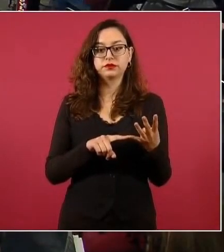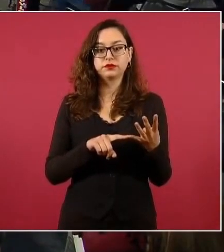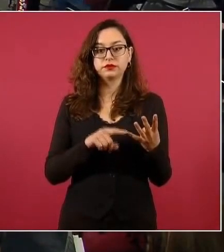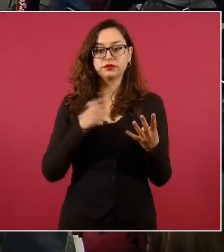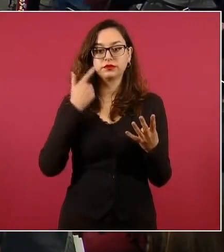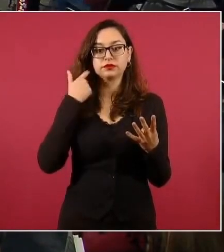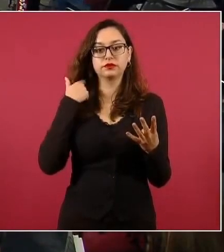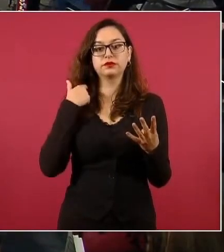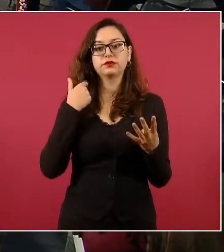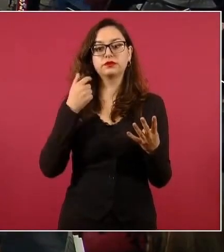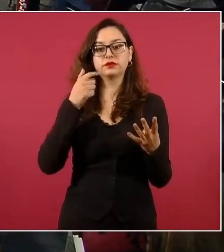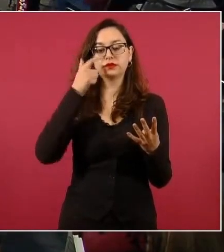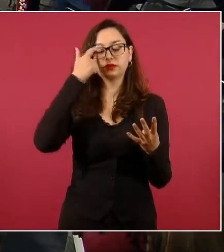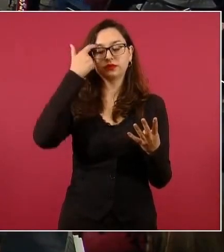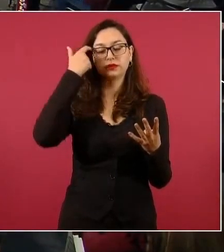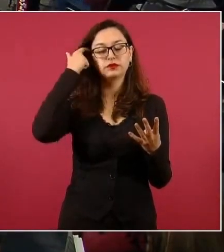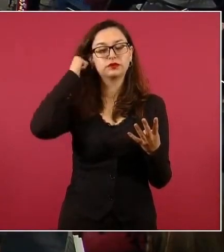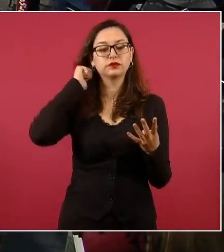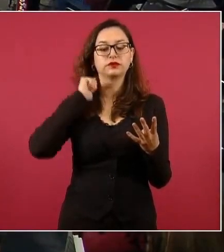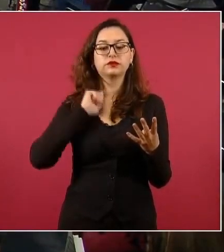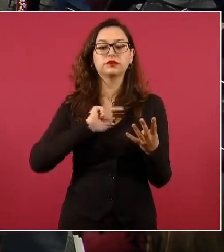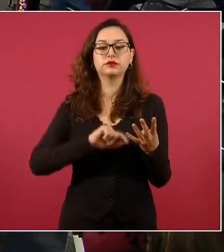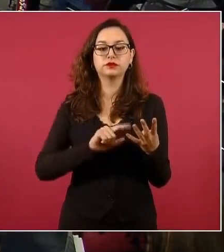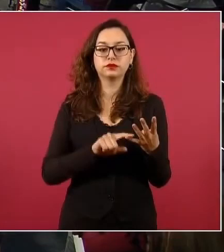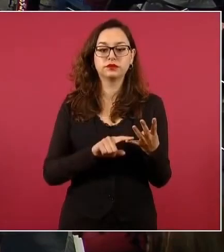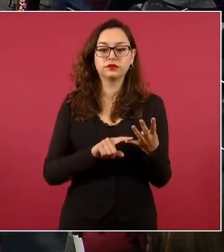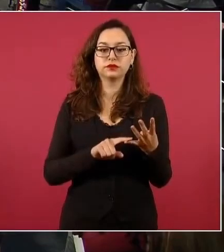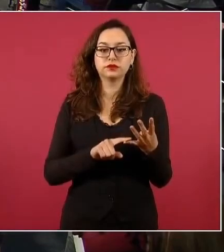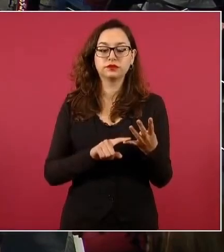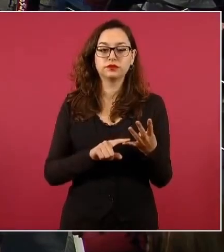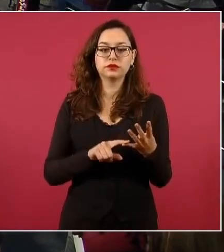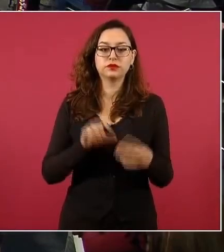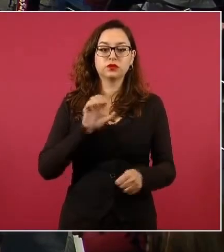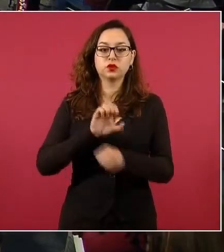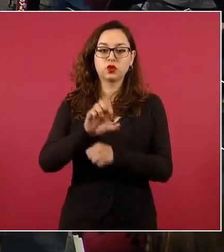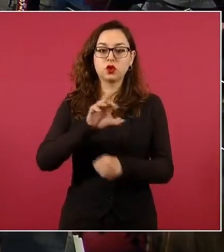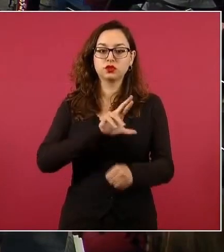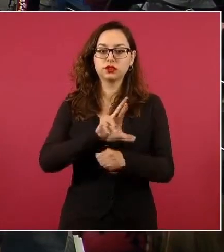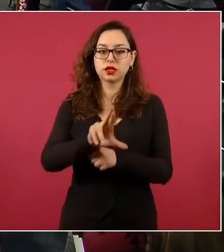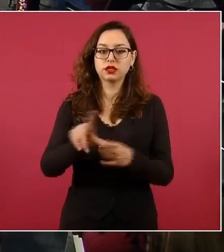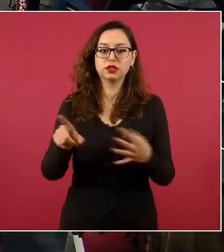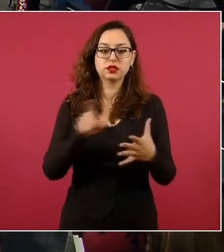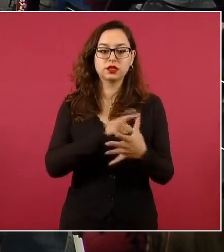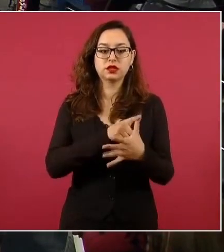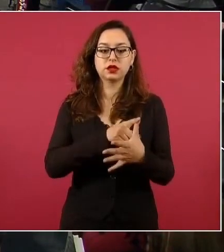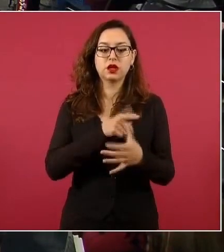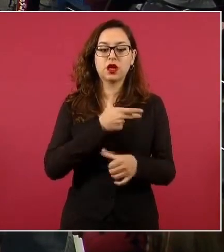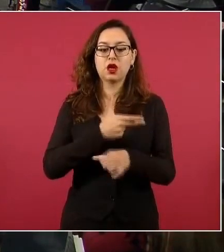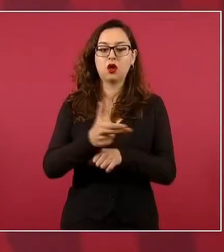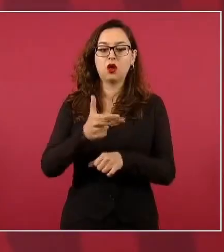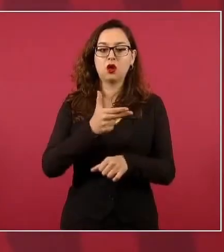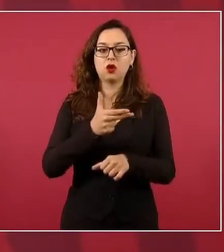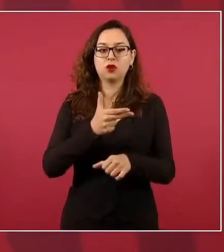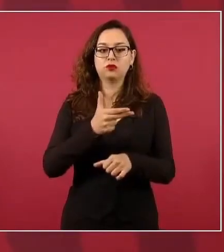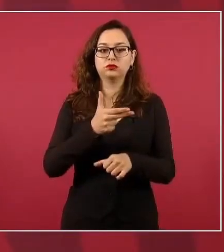también de Costa Rica, la presidenta de Honduras.